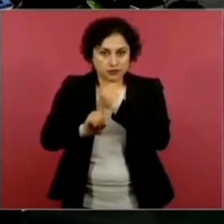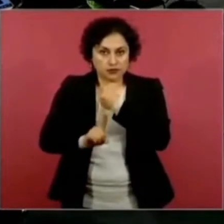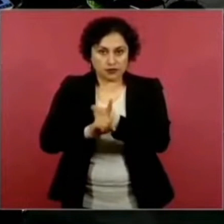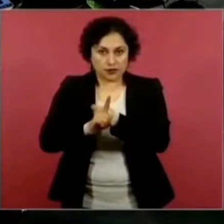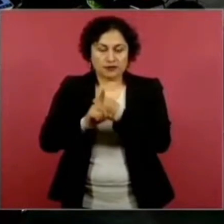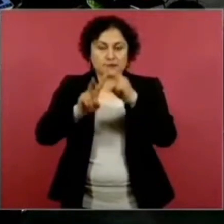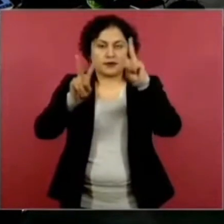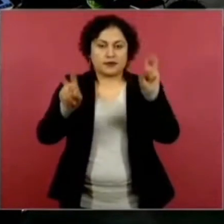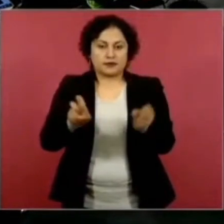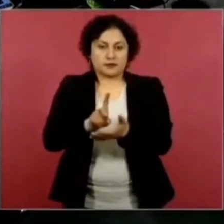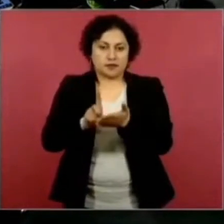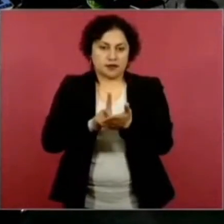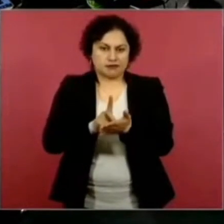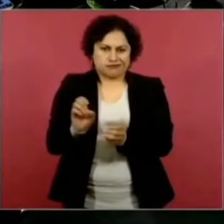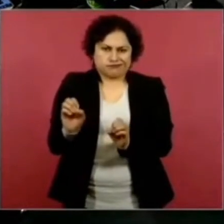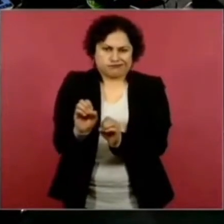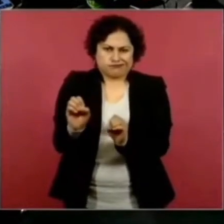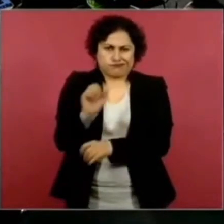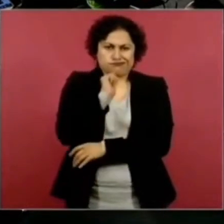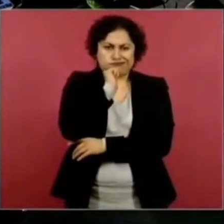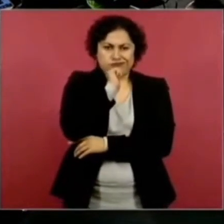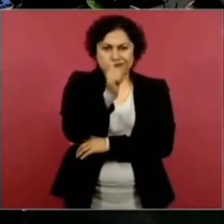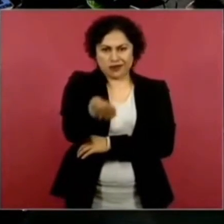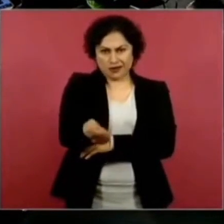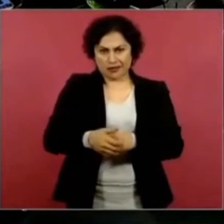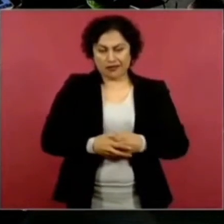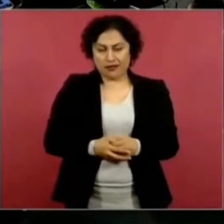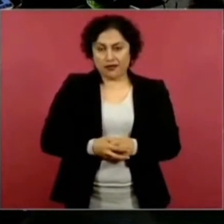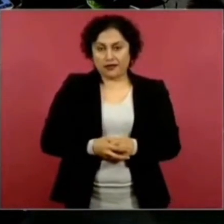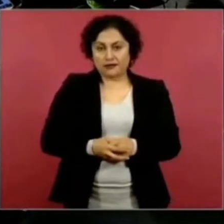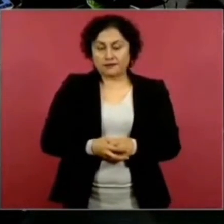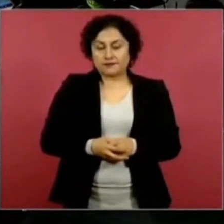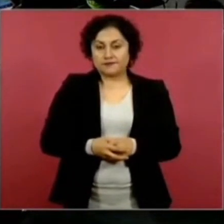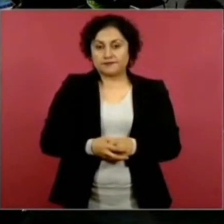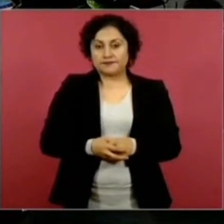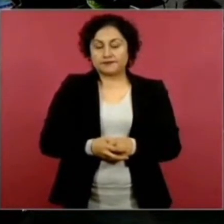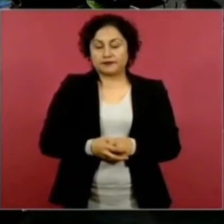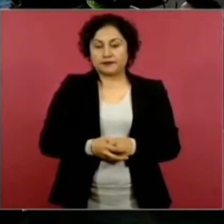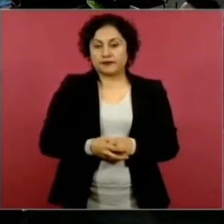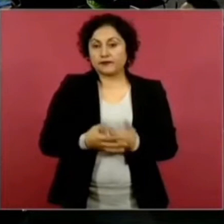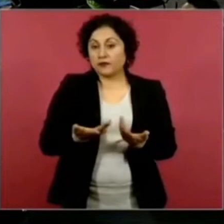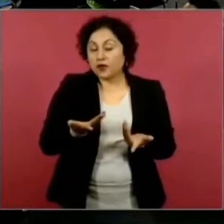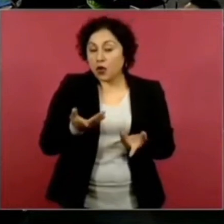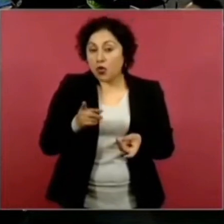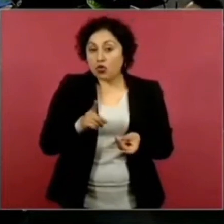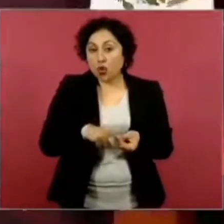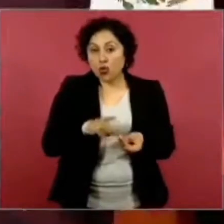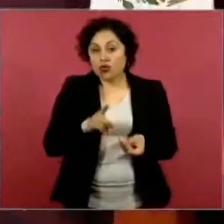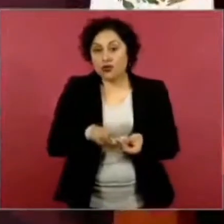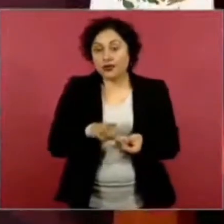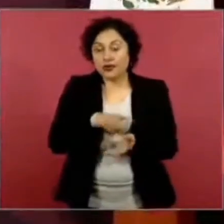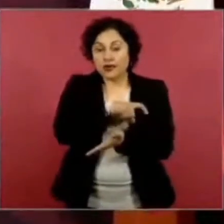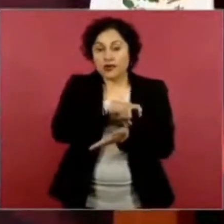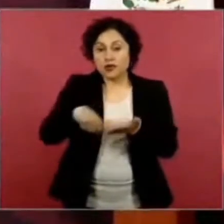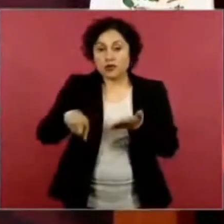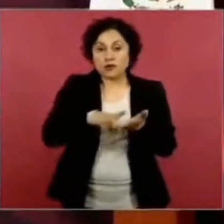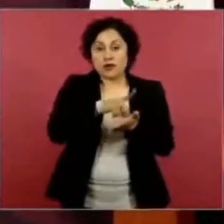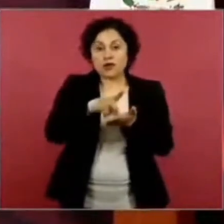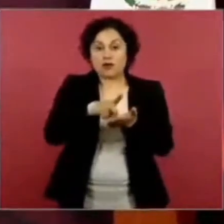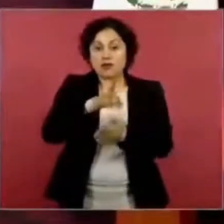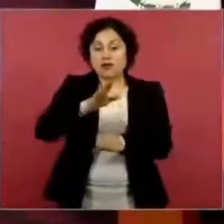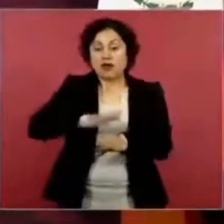drogas. Donde tenemos más consumo, pues es en